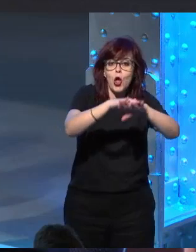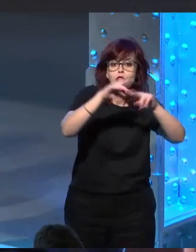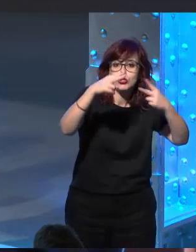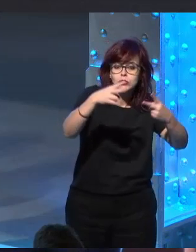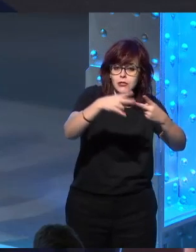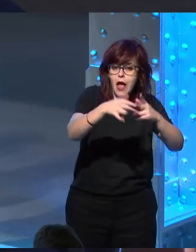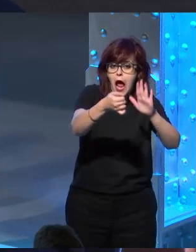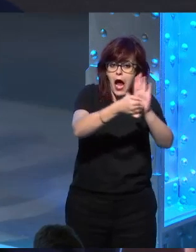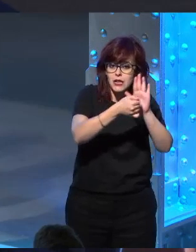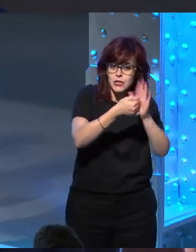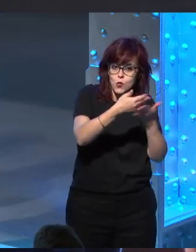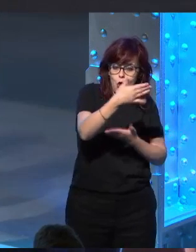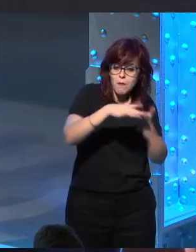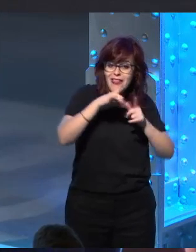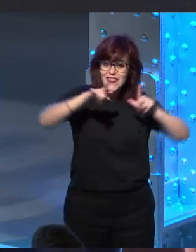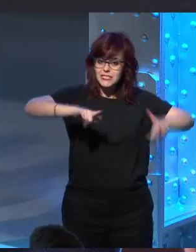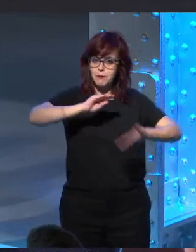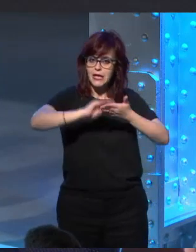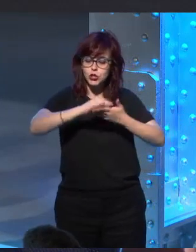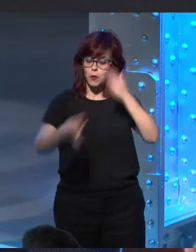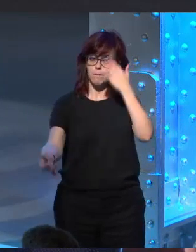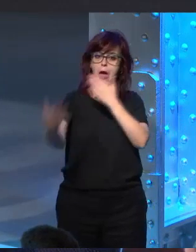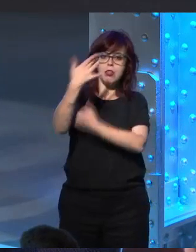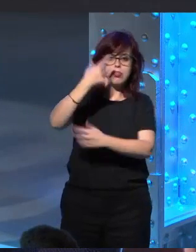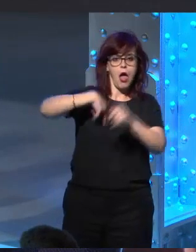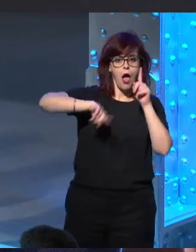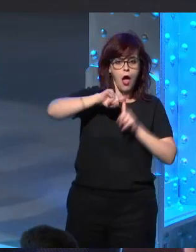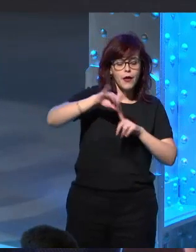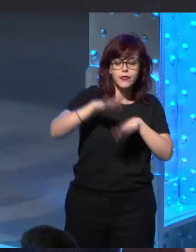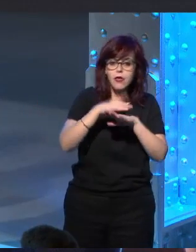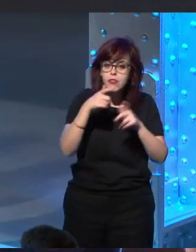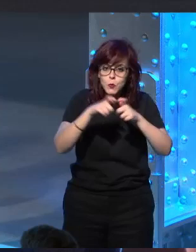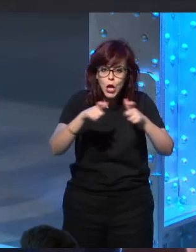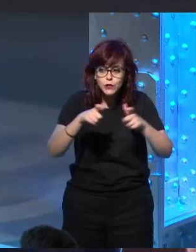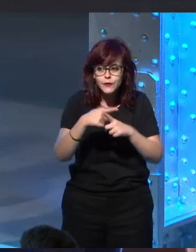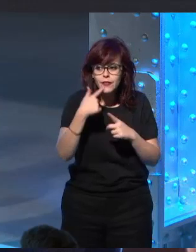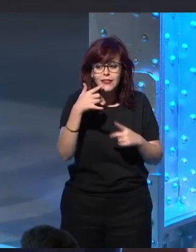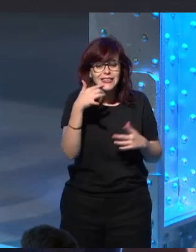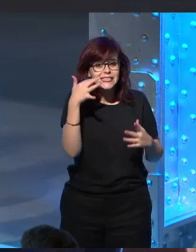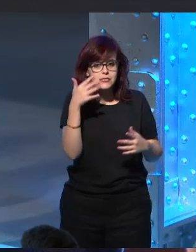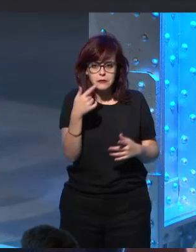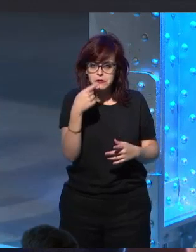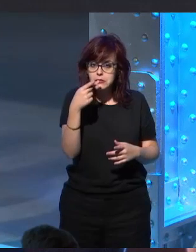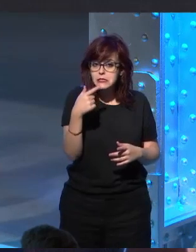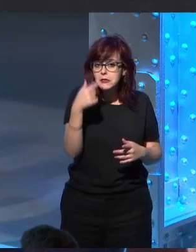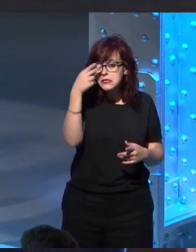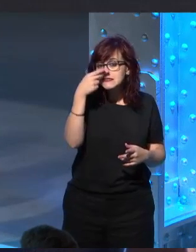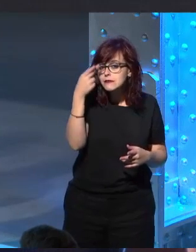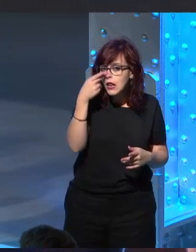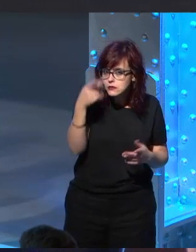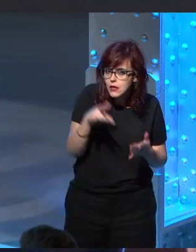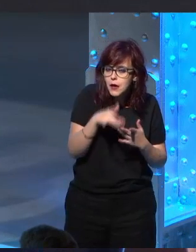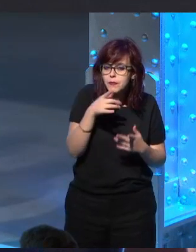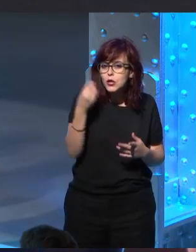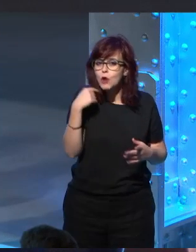mi despacho, enviado, no sabemos por quién, con una nota que decía, seguramente os interesará. No sabemos quién lo ha escrito, pero